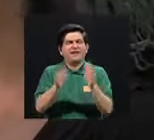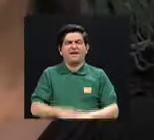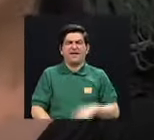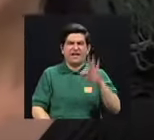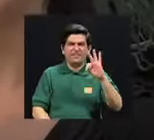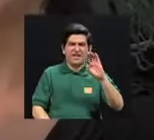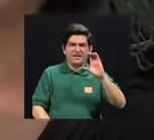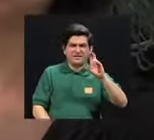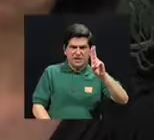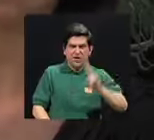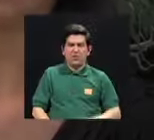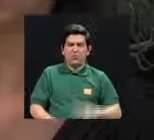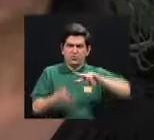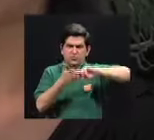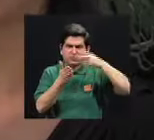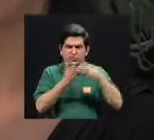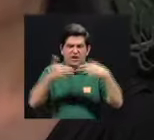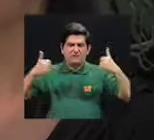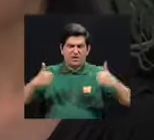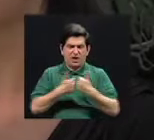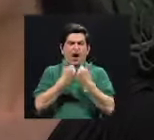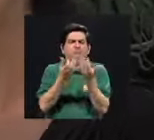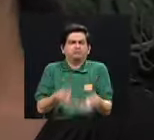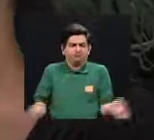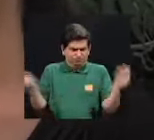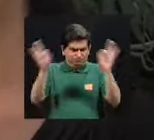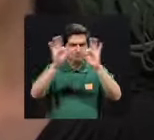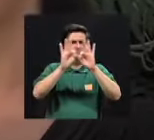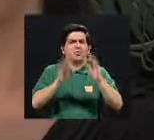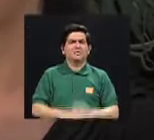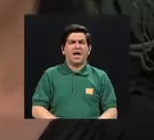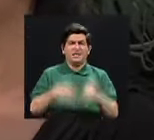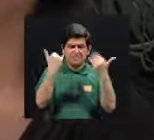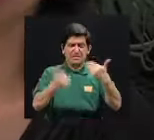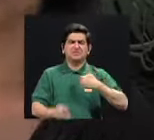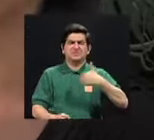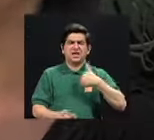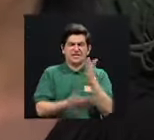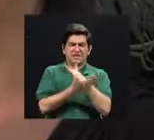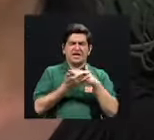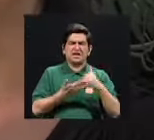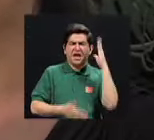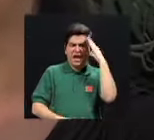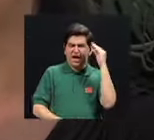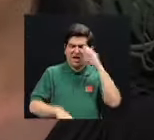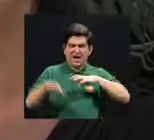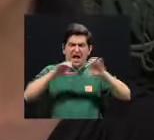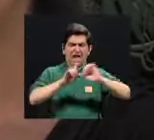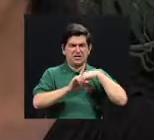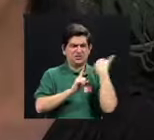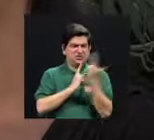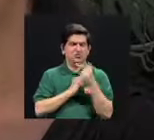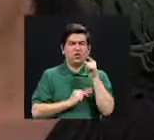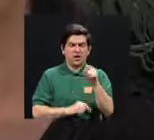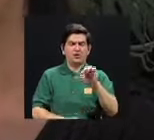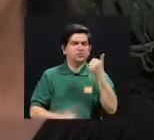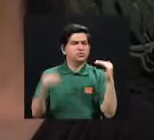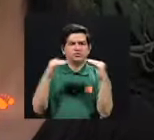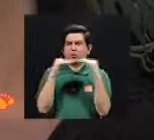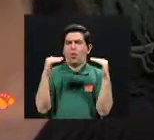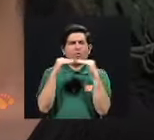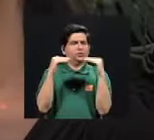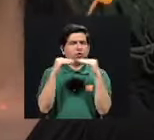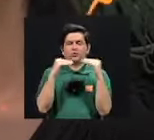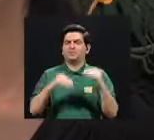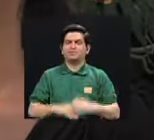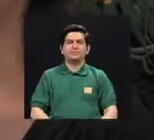en general, este TCU ha implicado un reto muy grande porque en realidad, bueno, aunque ya teníamos algo de experiencia en acción social, esto